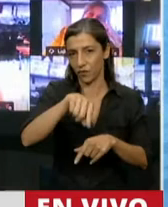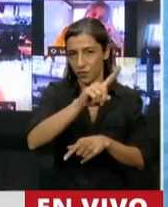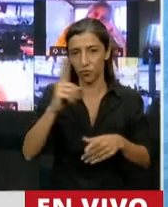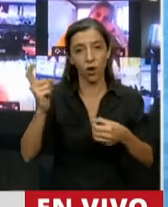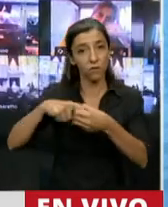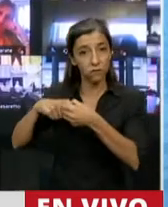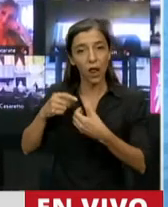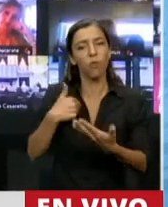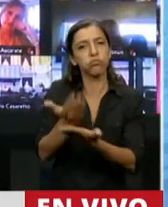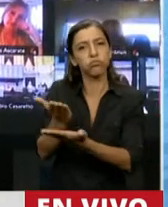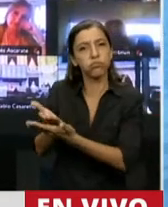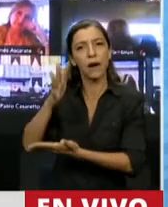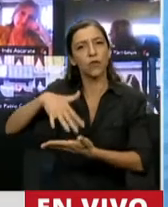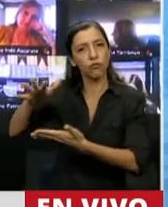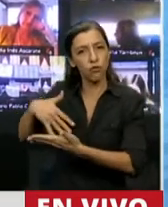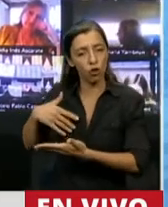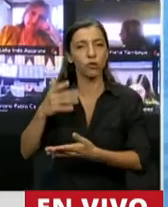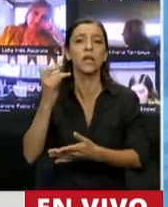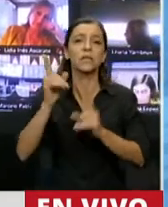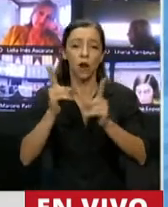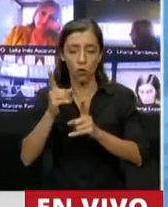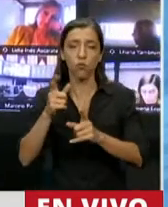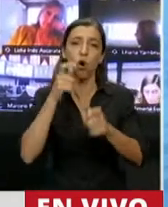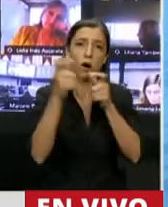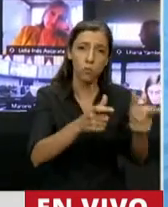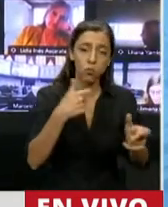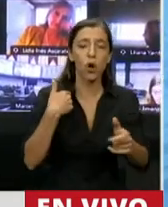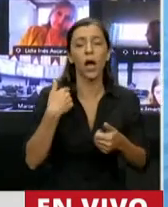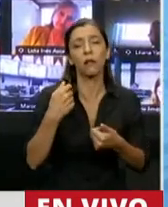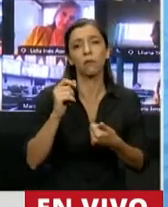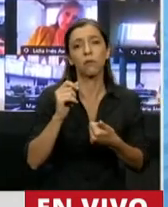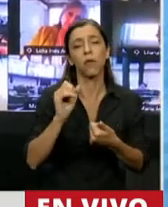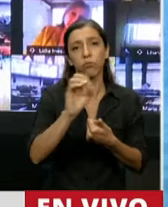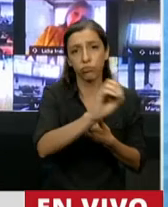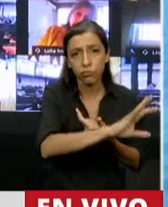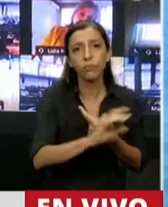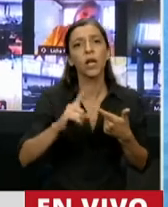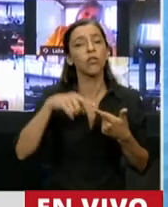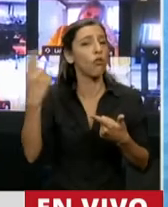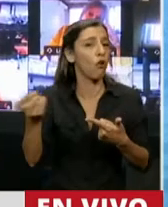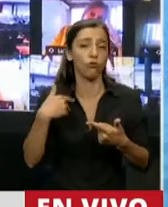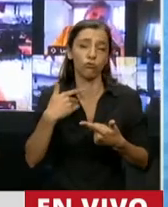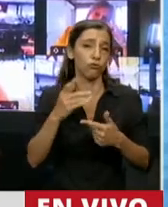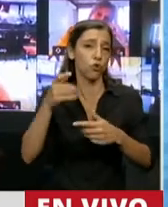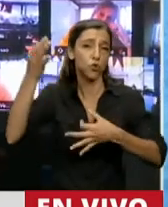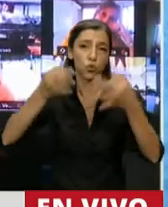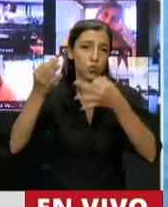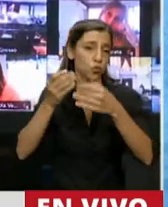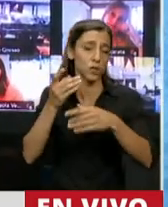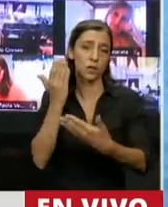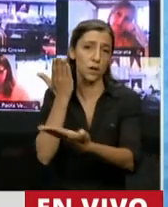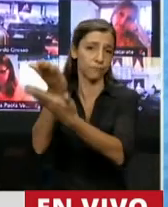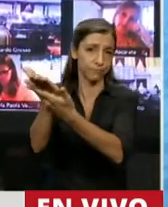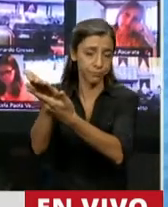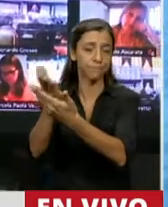respuestas en algunos casos puntuales. En otros casos he tenido que acceder a pedidos judiciales para poder tener